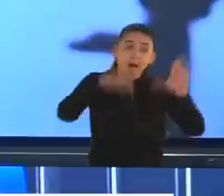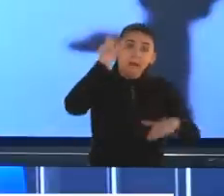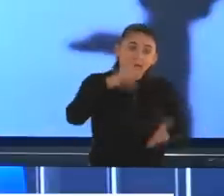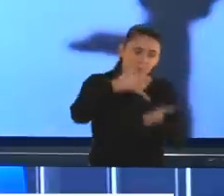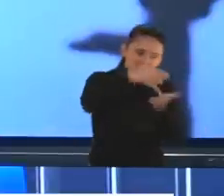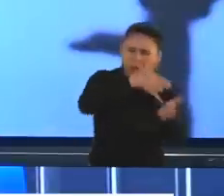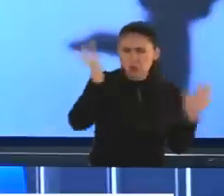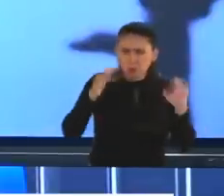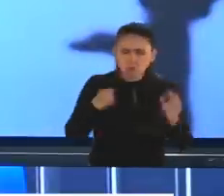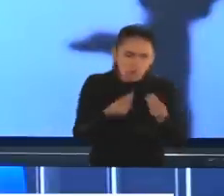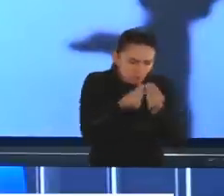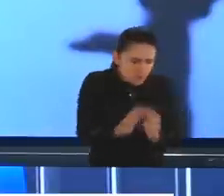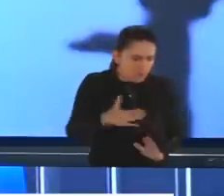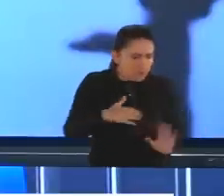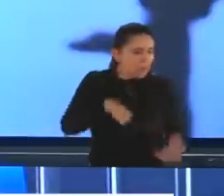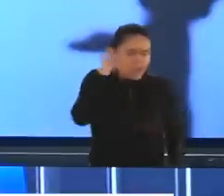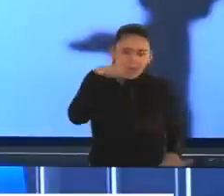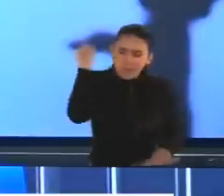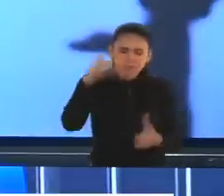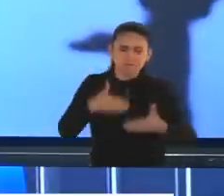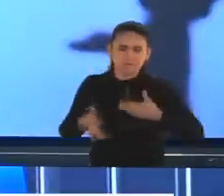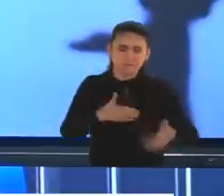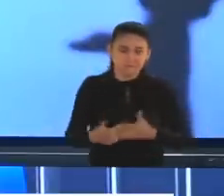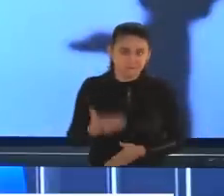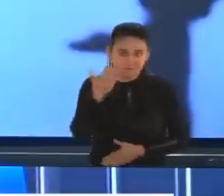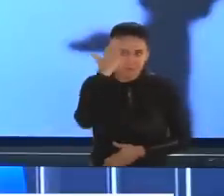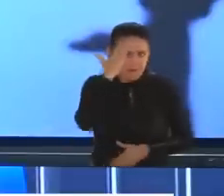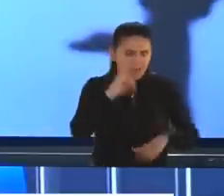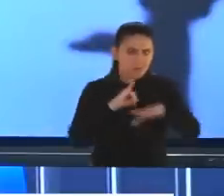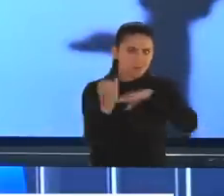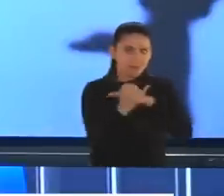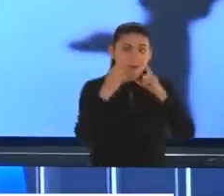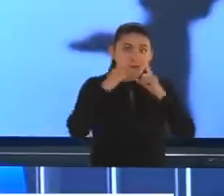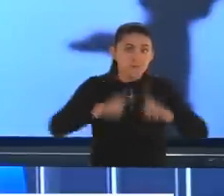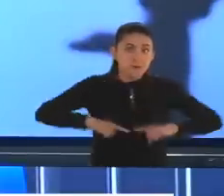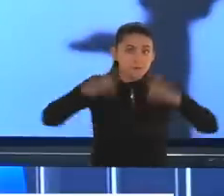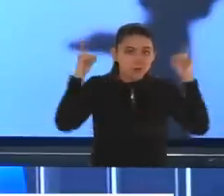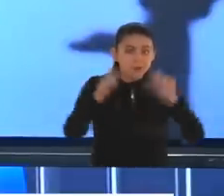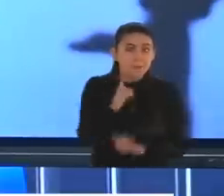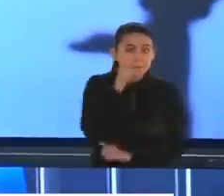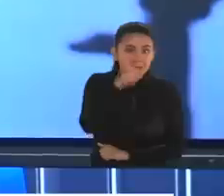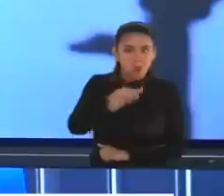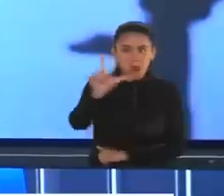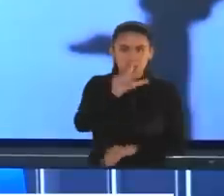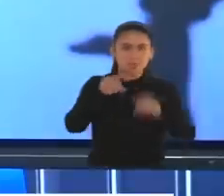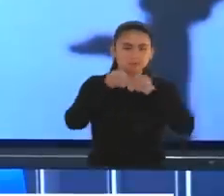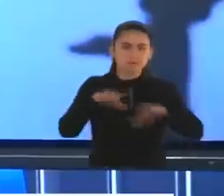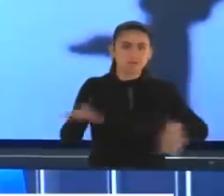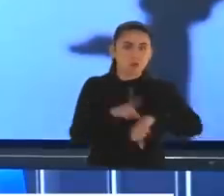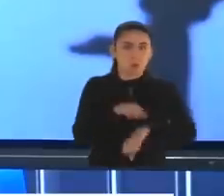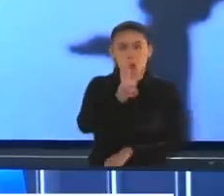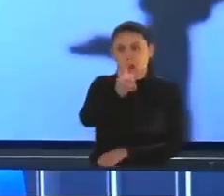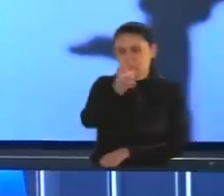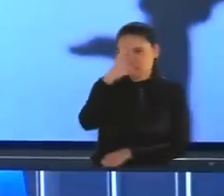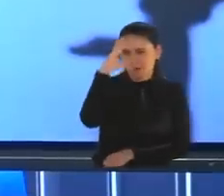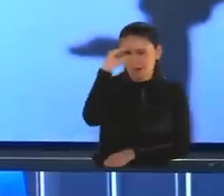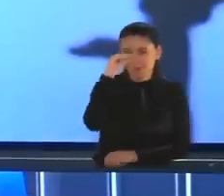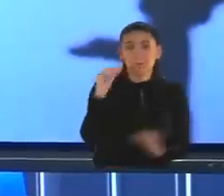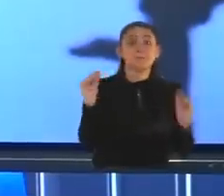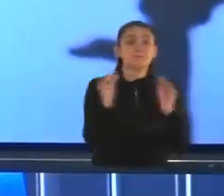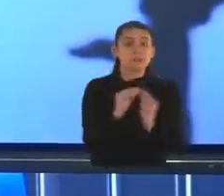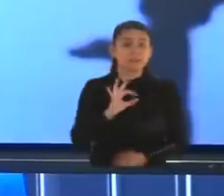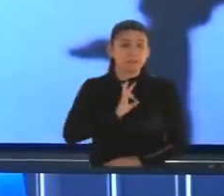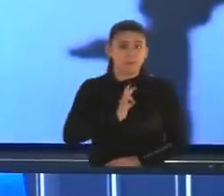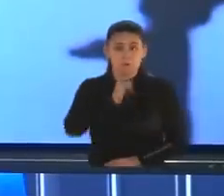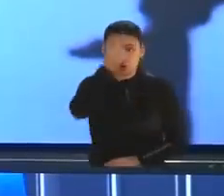Tatán, un abrazo. Y bueno, ya saben, Survivor, la isla de los famosos, desde mañana lunes a las 8 de la noche y también los fines de semana